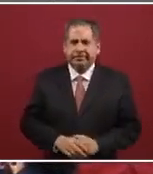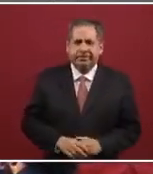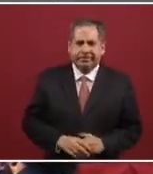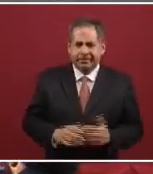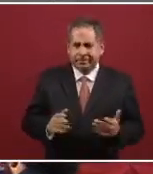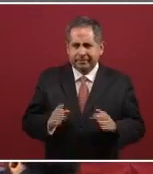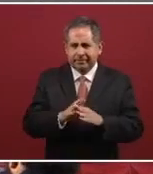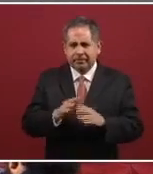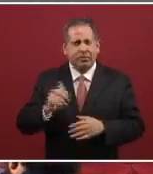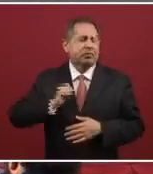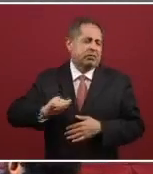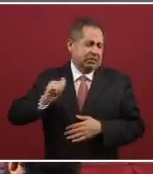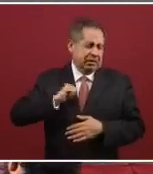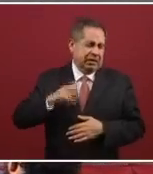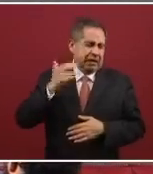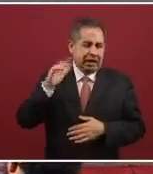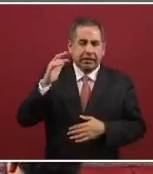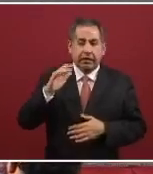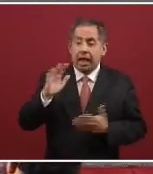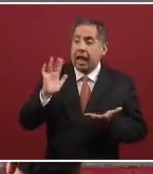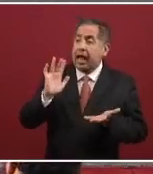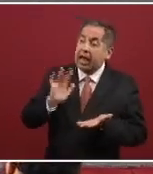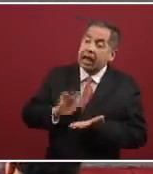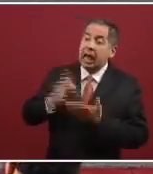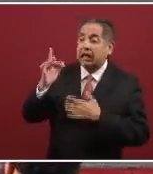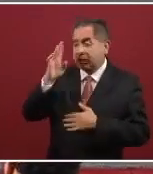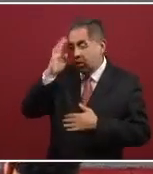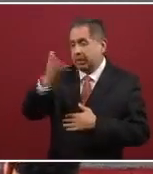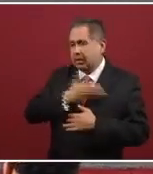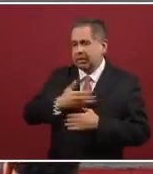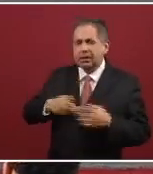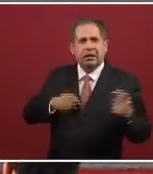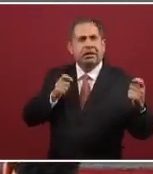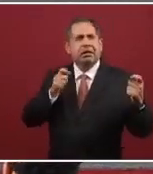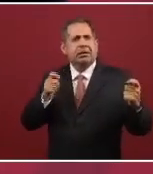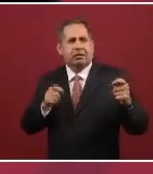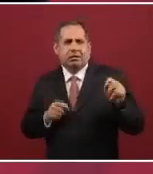Al estilo antiguo. Gracias, señor presidente.